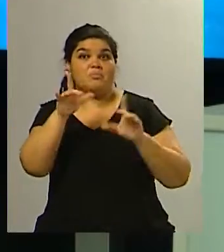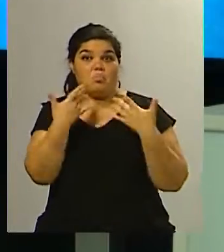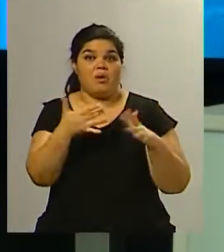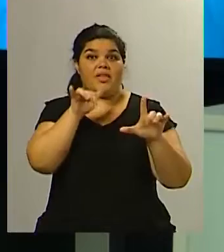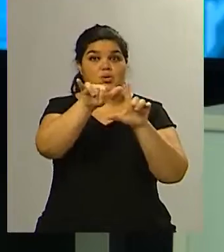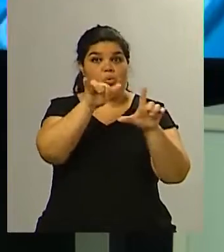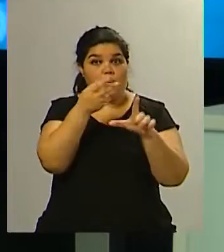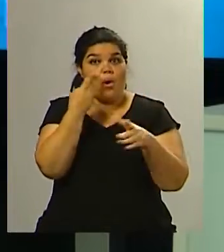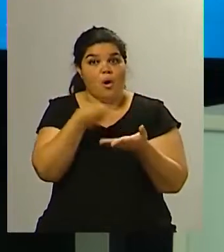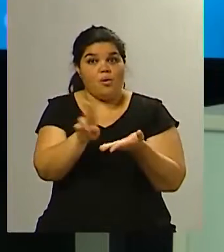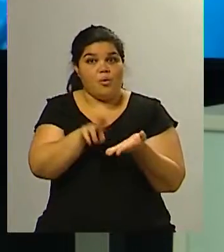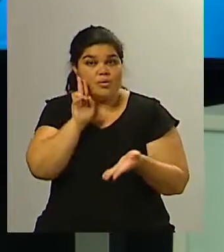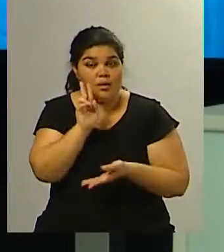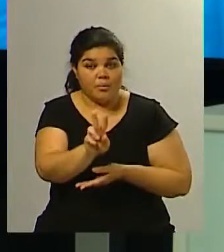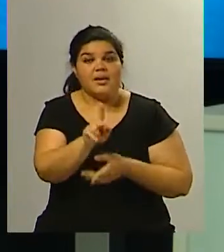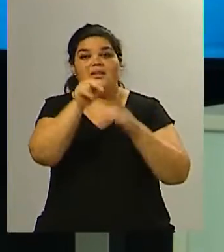en